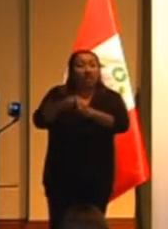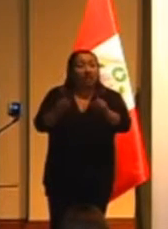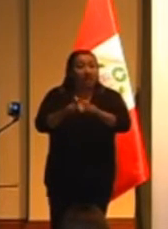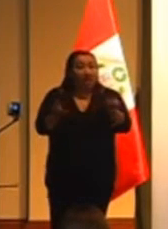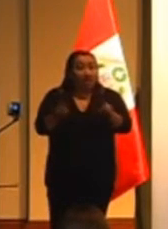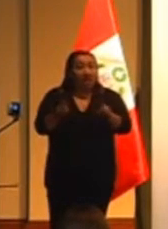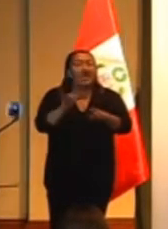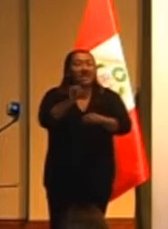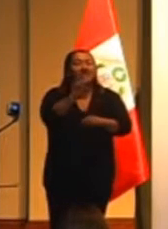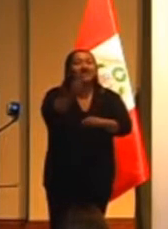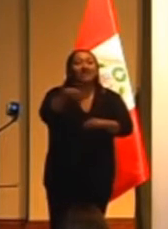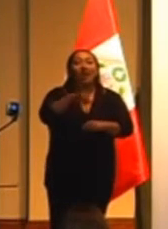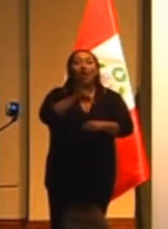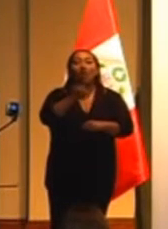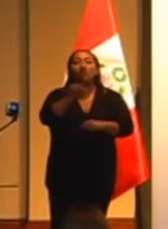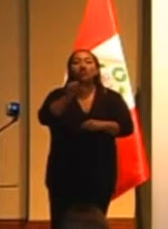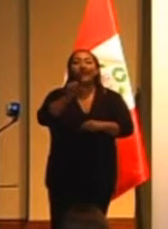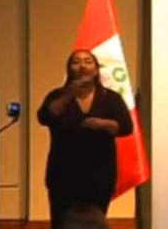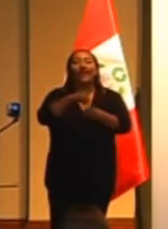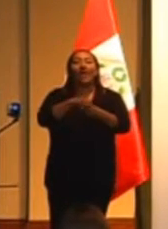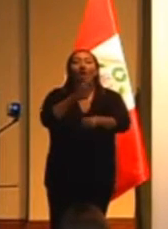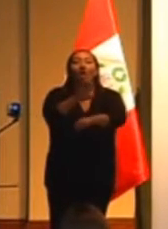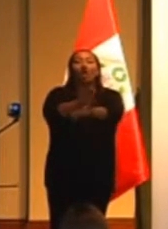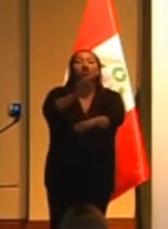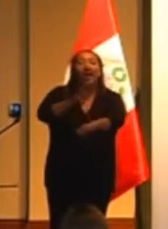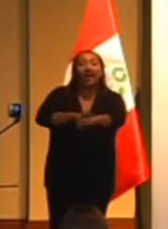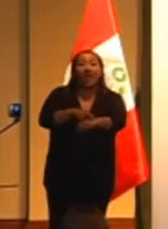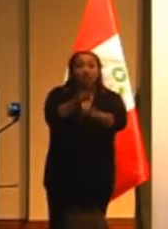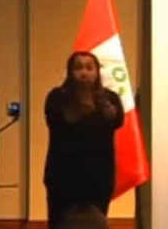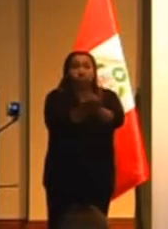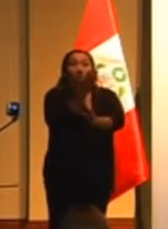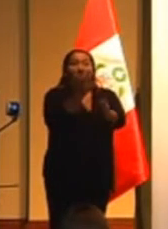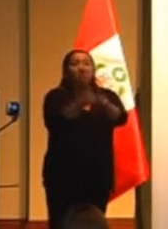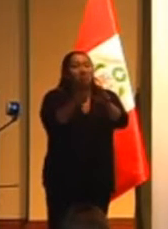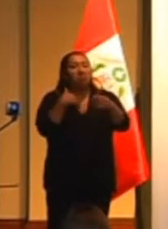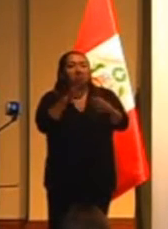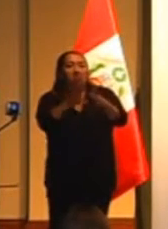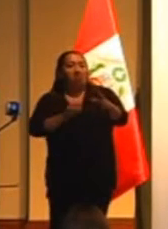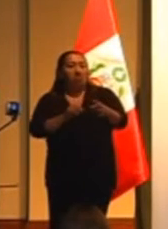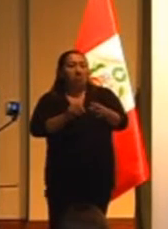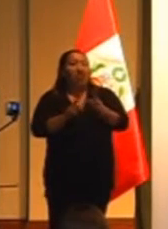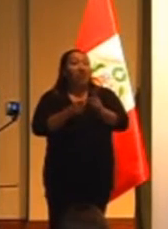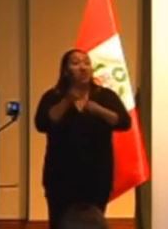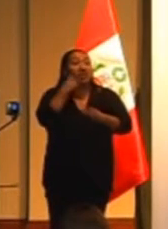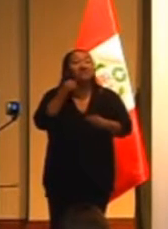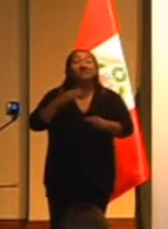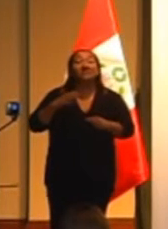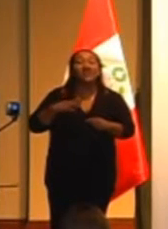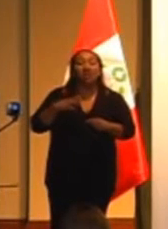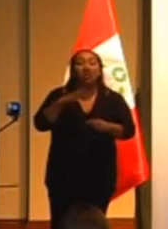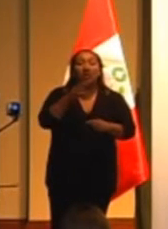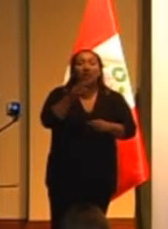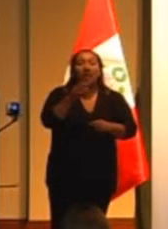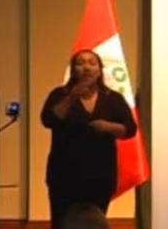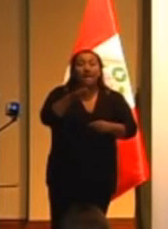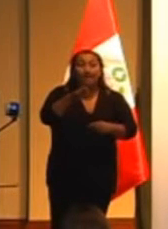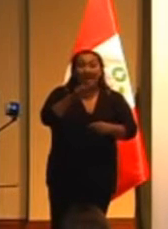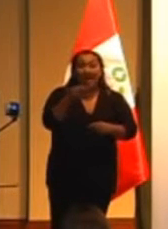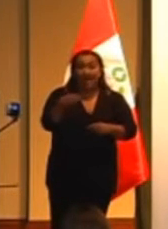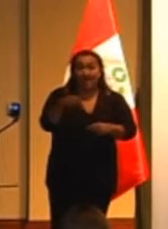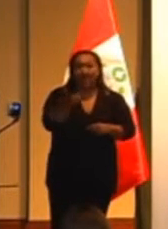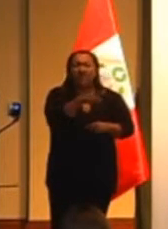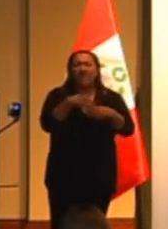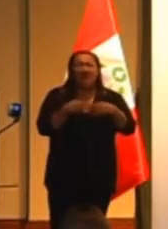y San José en Costa Rica. Acá nuestro gerente, el señor Eric Peña, ha tenido varias